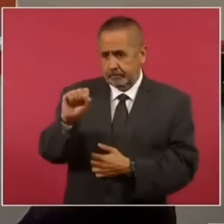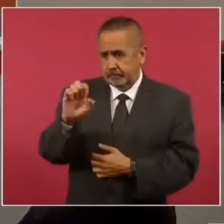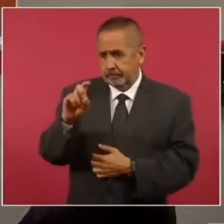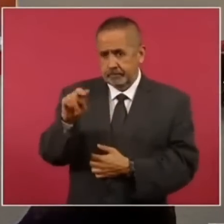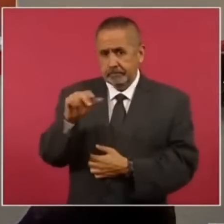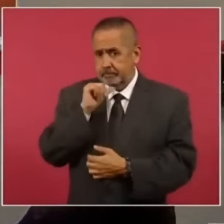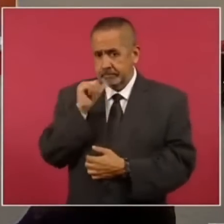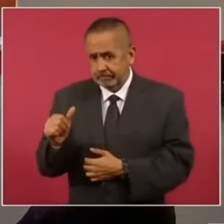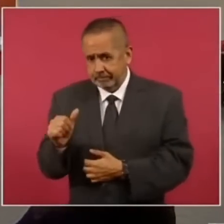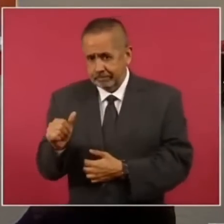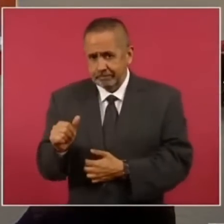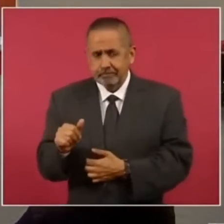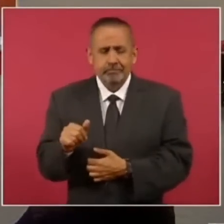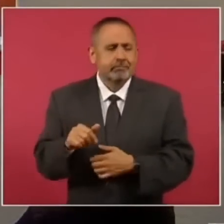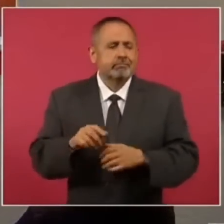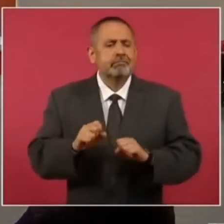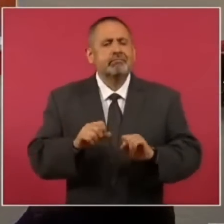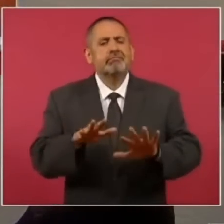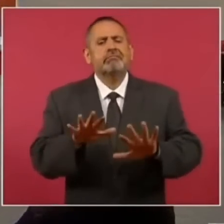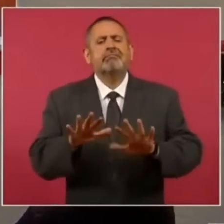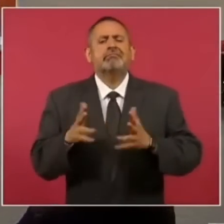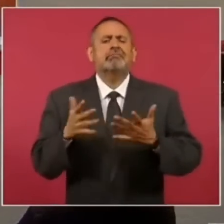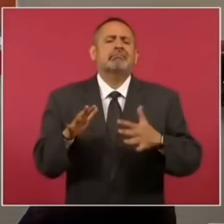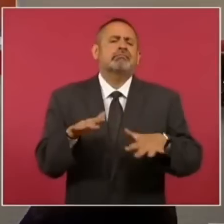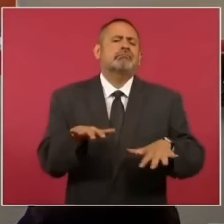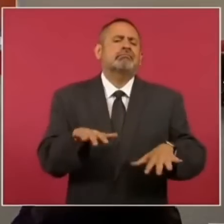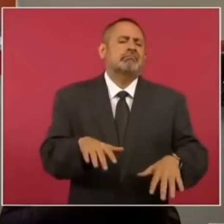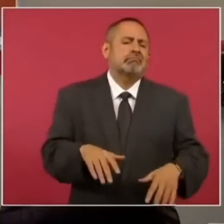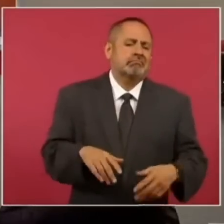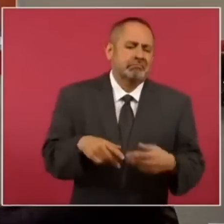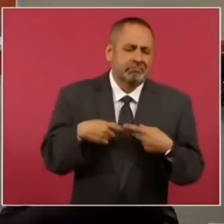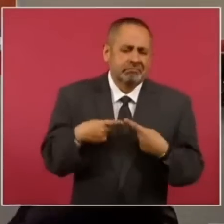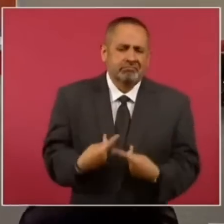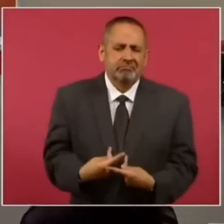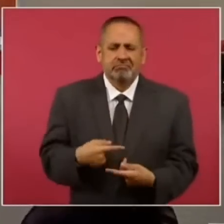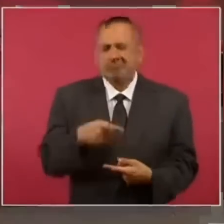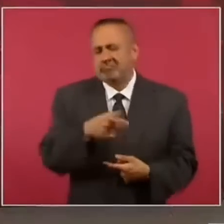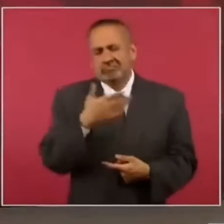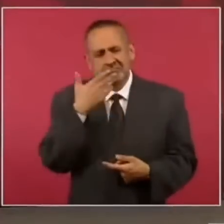se va a relajar la disciplina